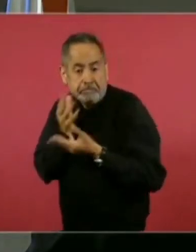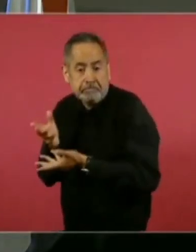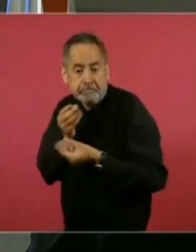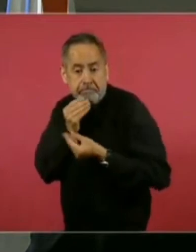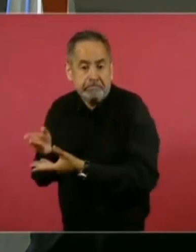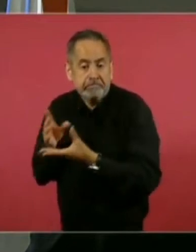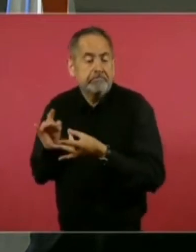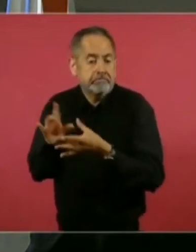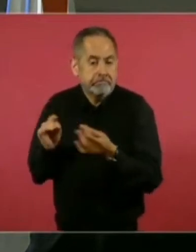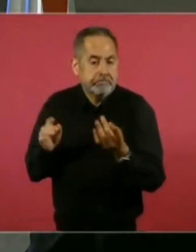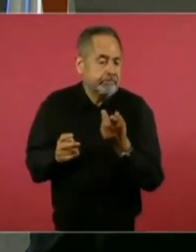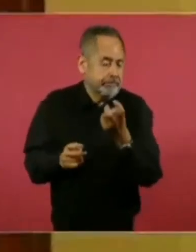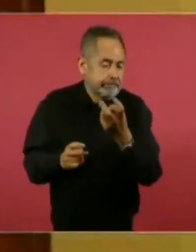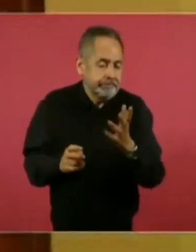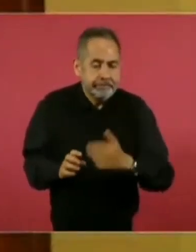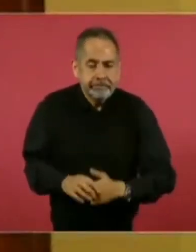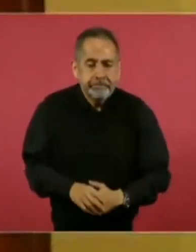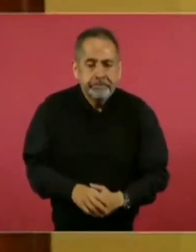Y